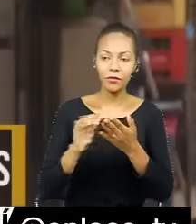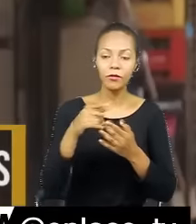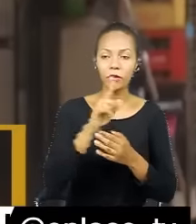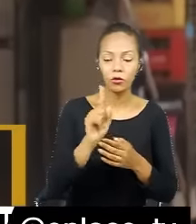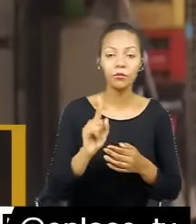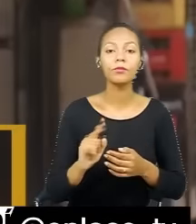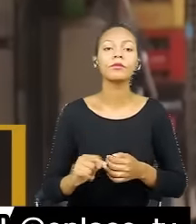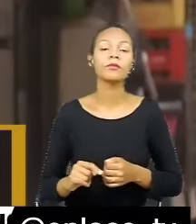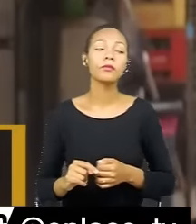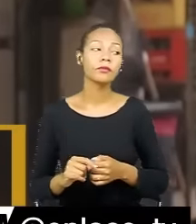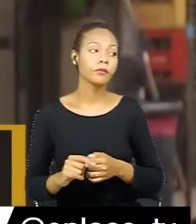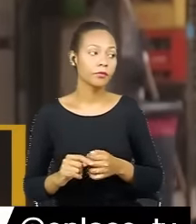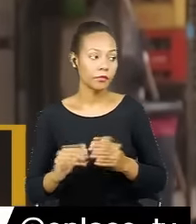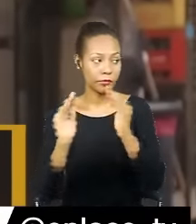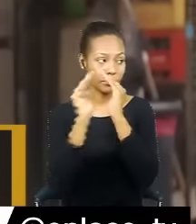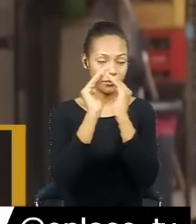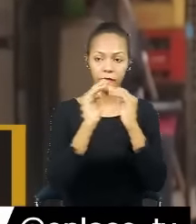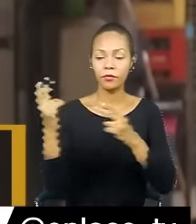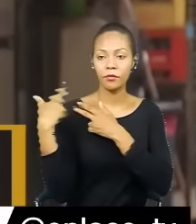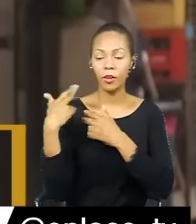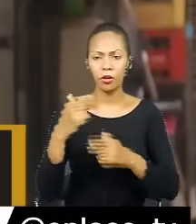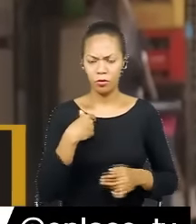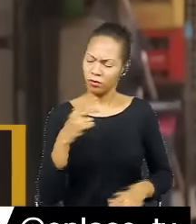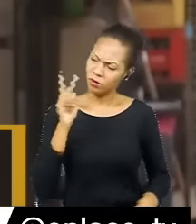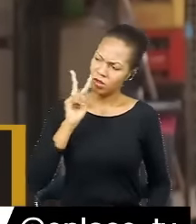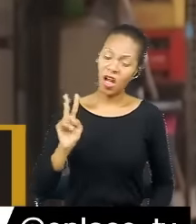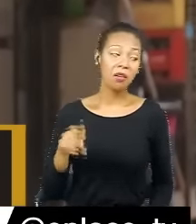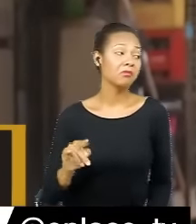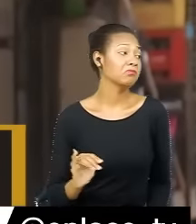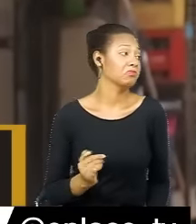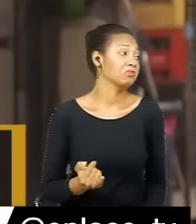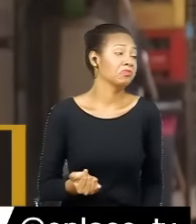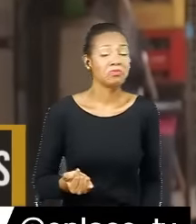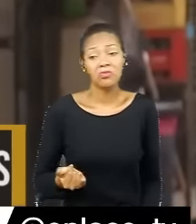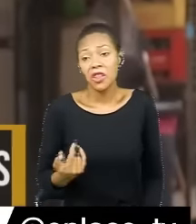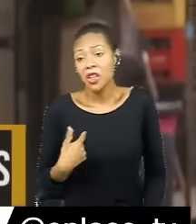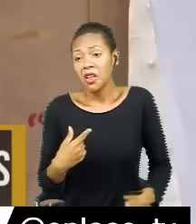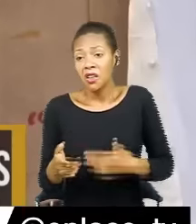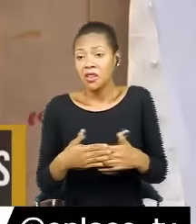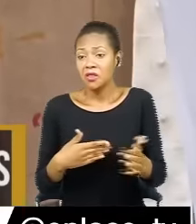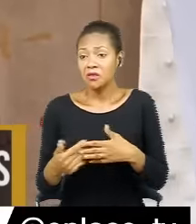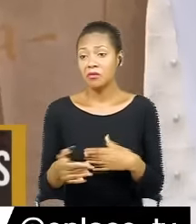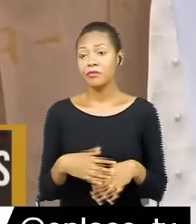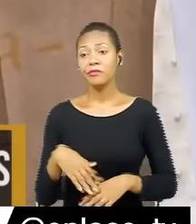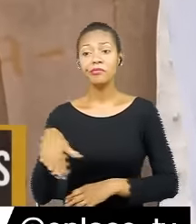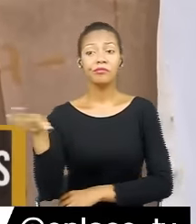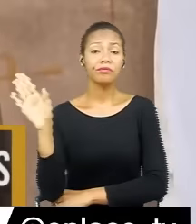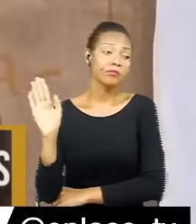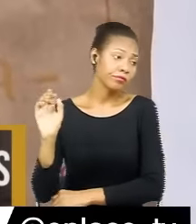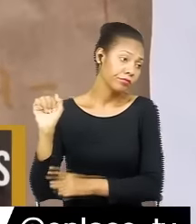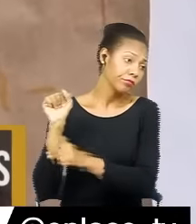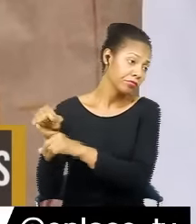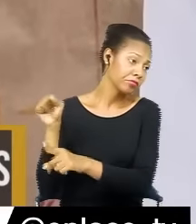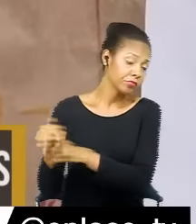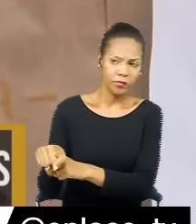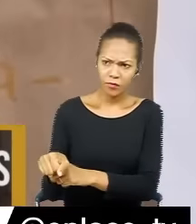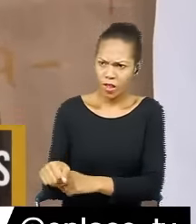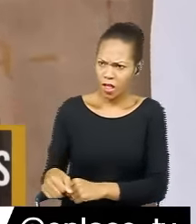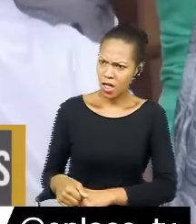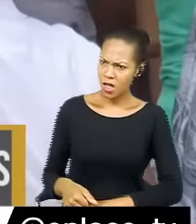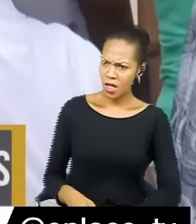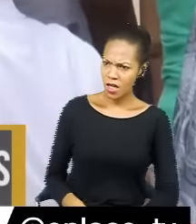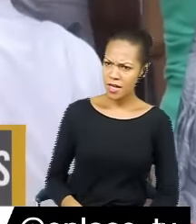ve cómo la indiferencia de muchos gobiernos hacia los hogares de bienestar. Nunca nos han dicho, mire, aquí